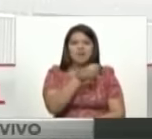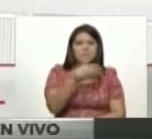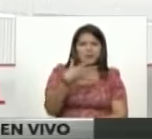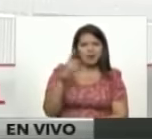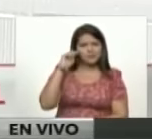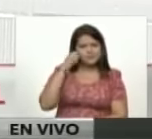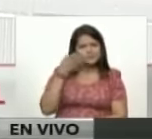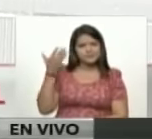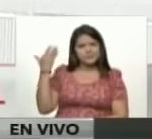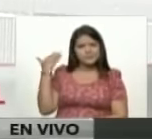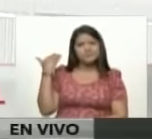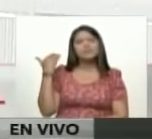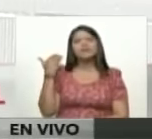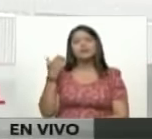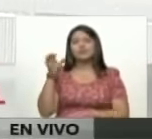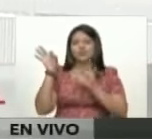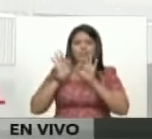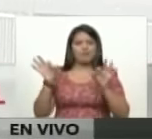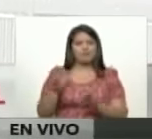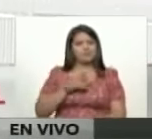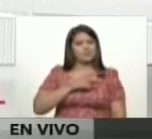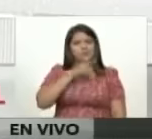de una manera grotesca,